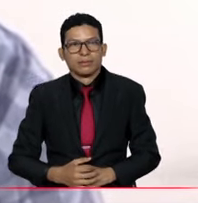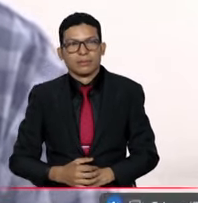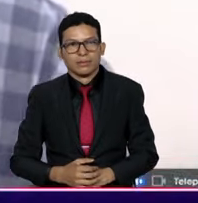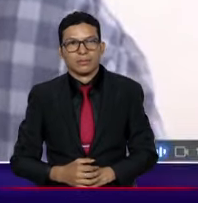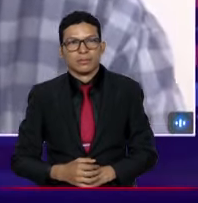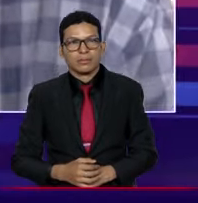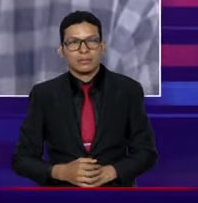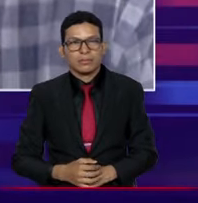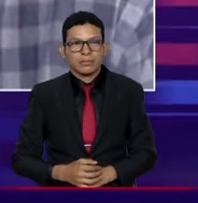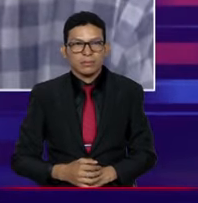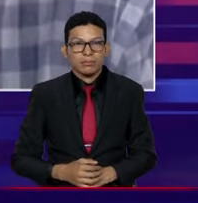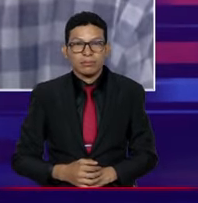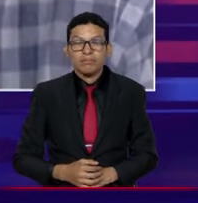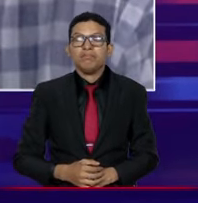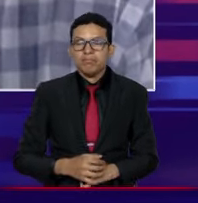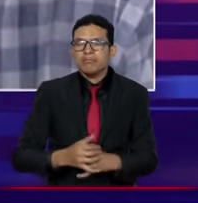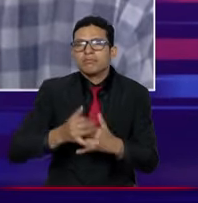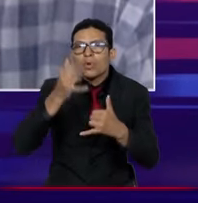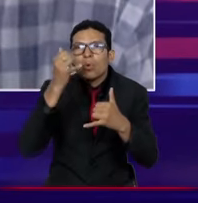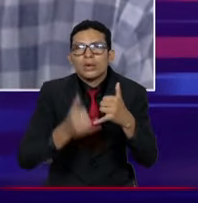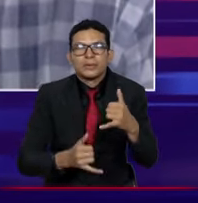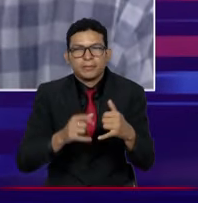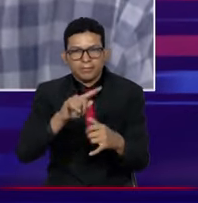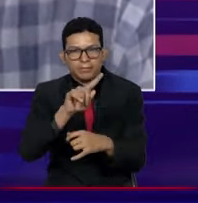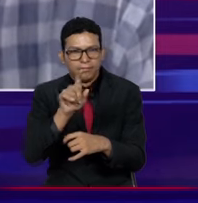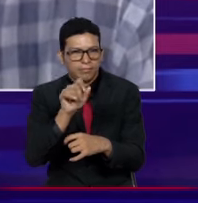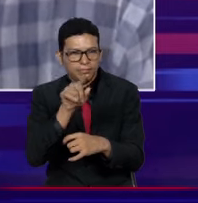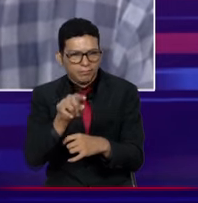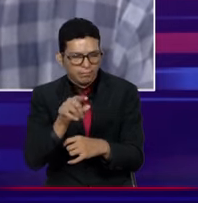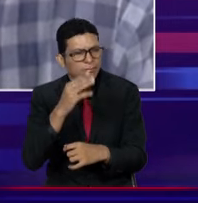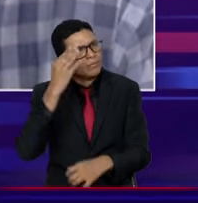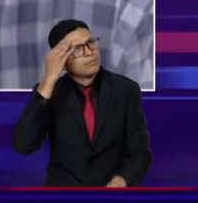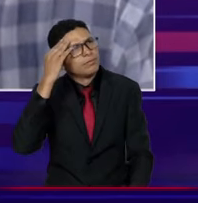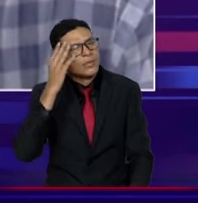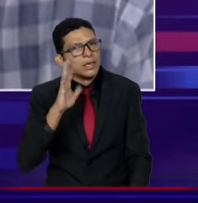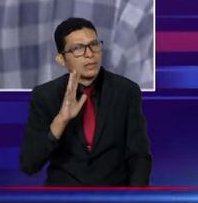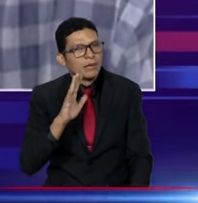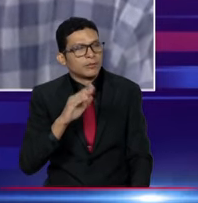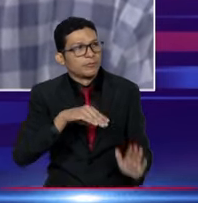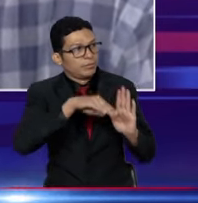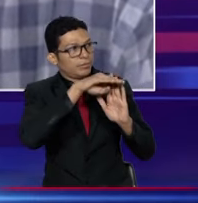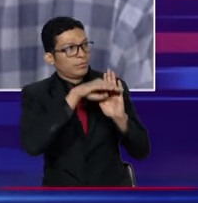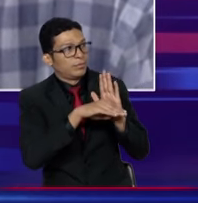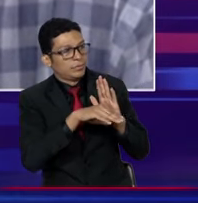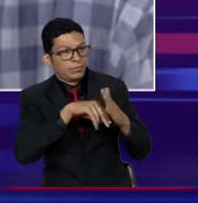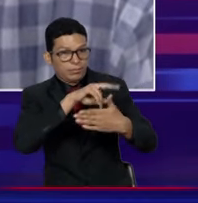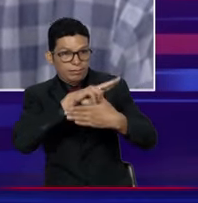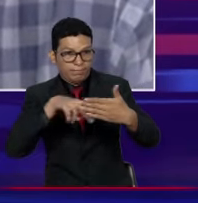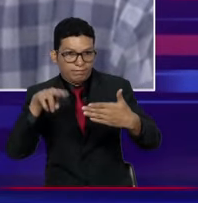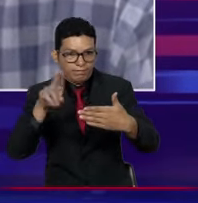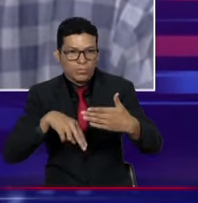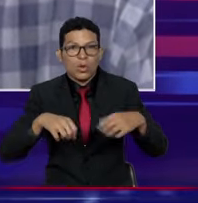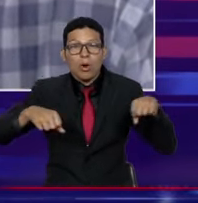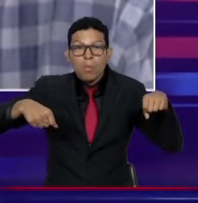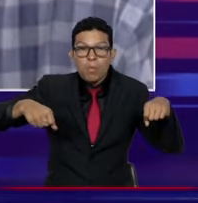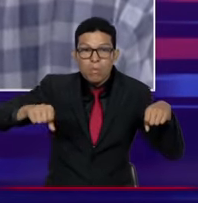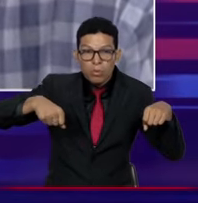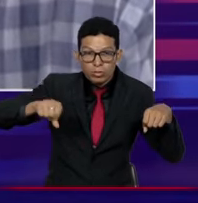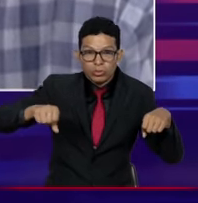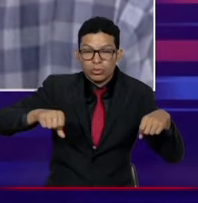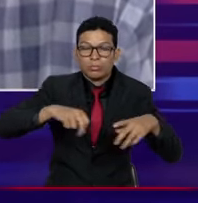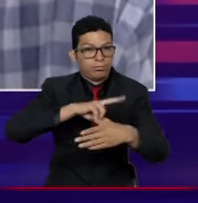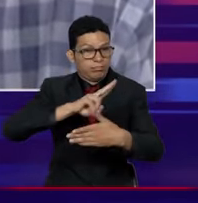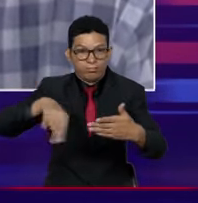Bien, pues vamos a cerrar, secretario, con la siguiente inquietud. La medida de restringir el movimiento, la movilidad